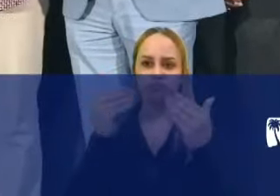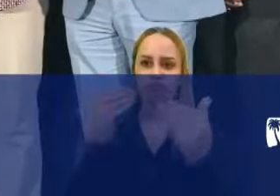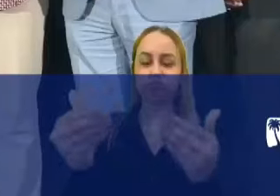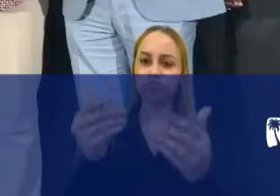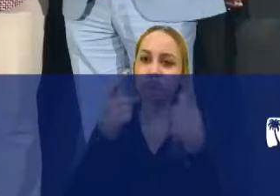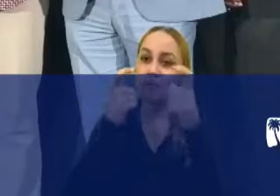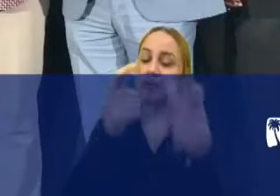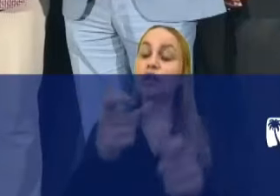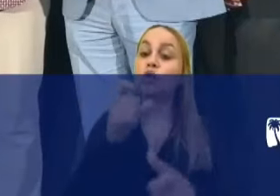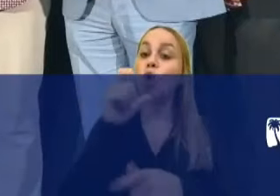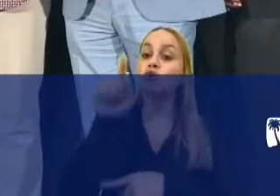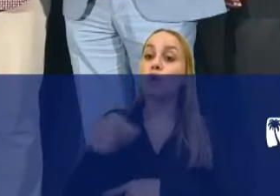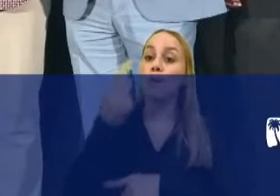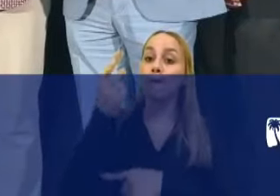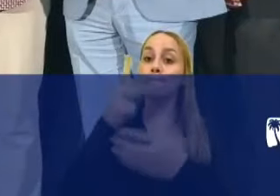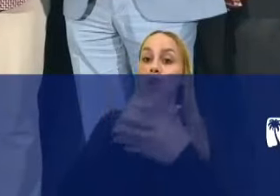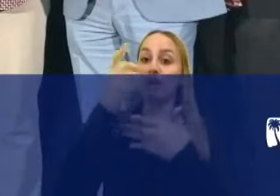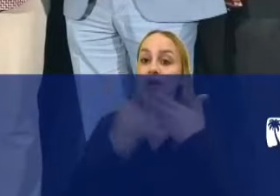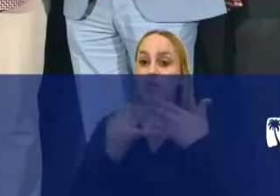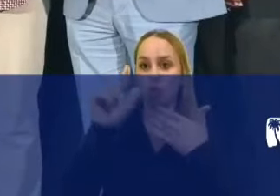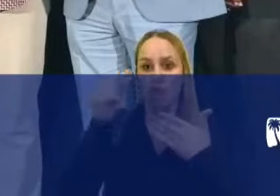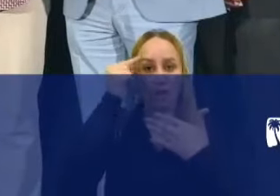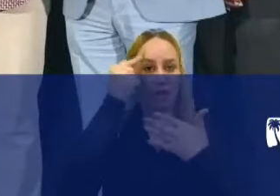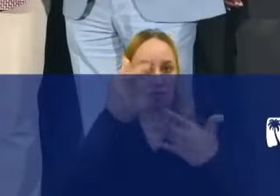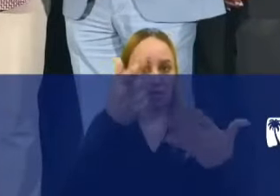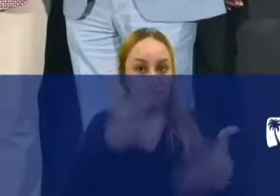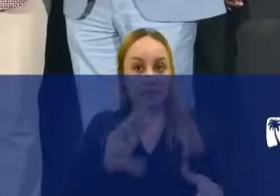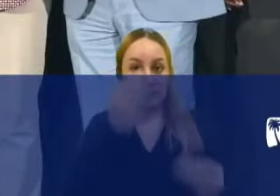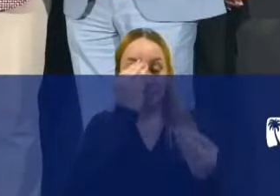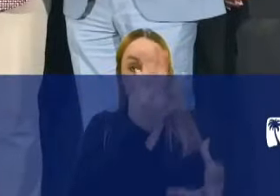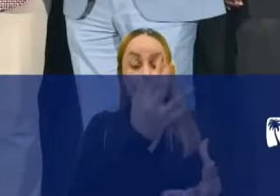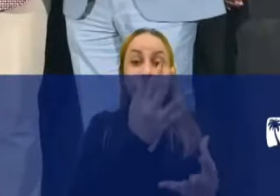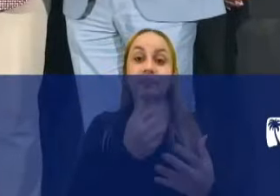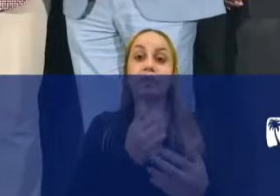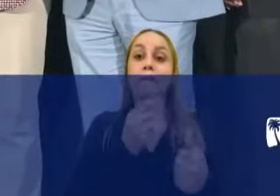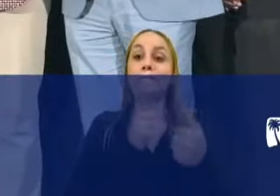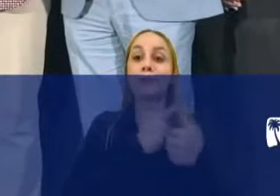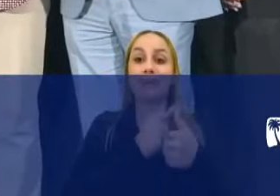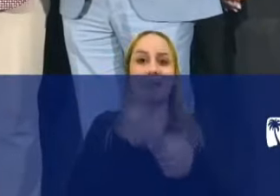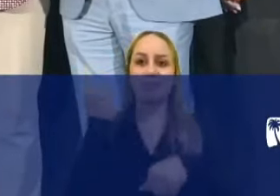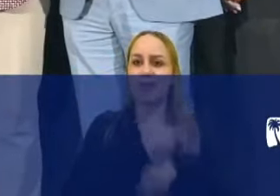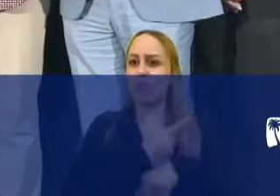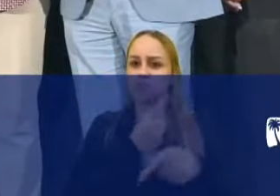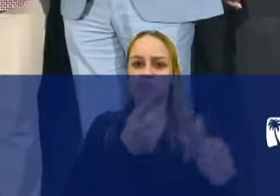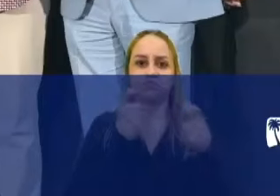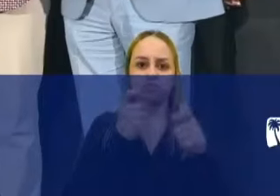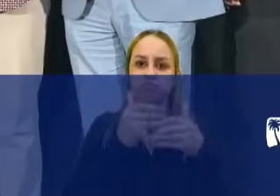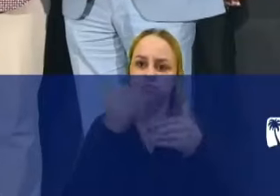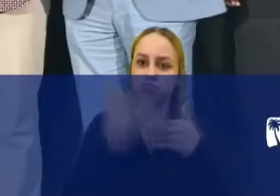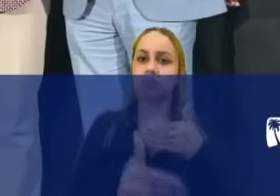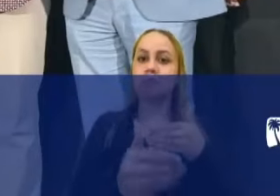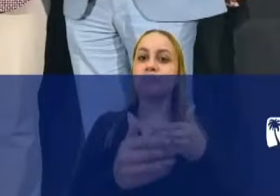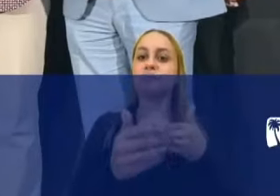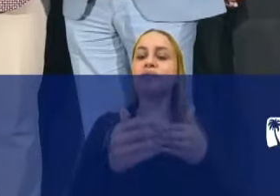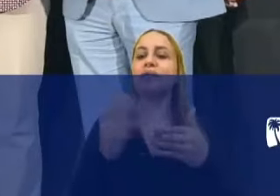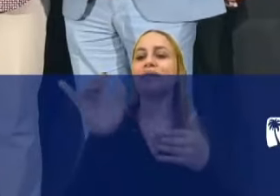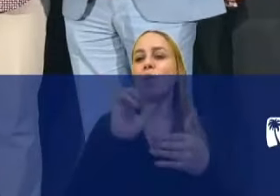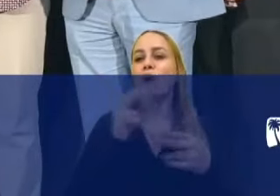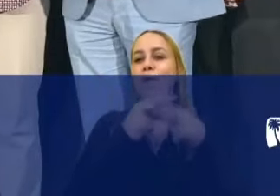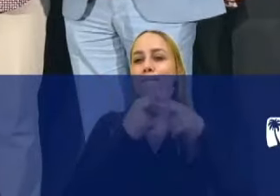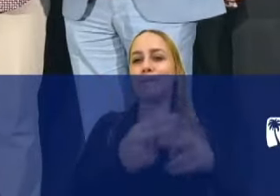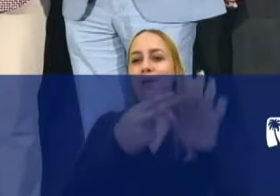gabinete lo vamos a atender con la mayor prontitud de modo que Comencemos eh rápido a atender los problemas de Puerto Rico